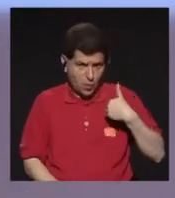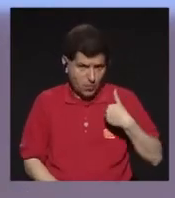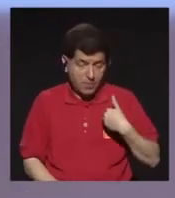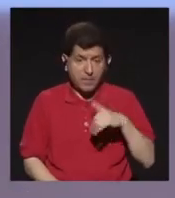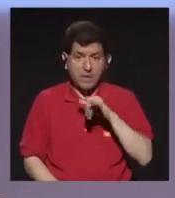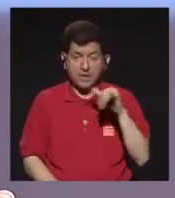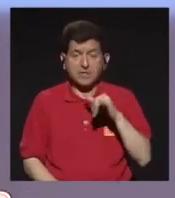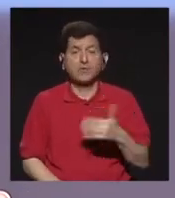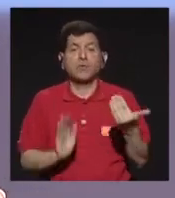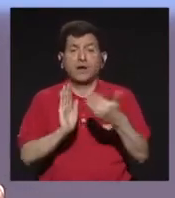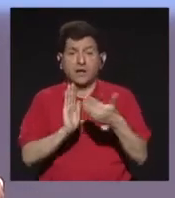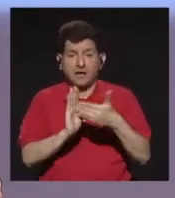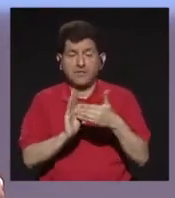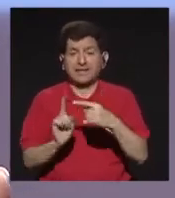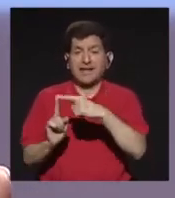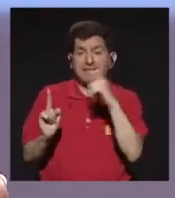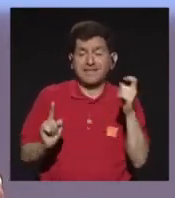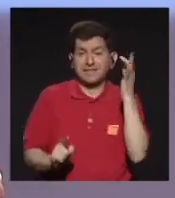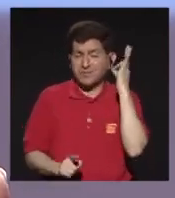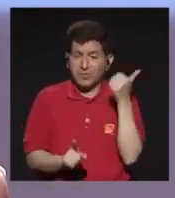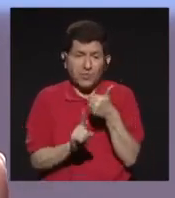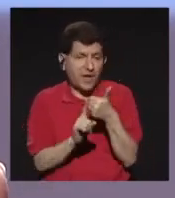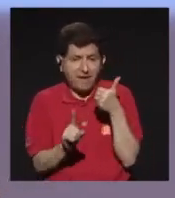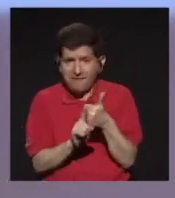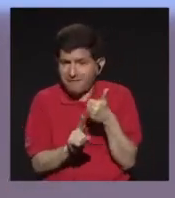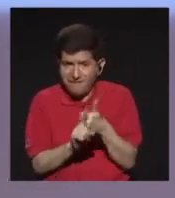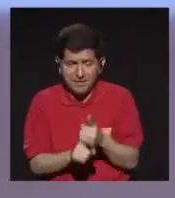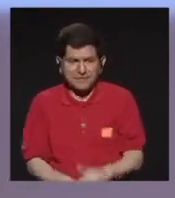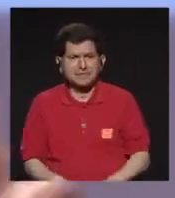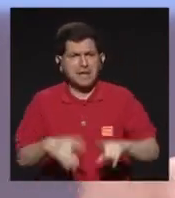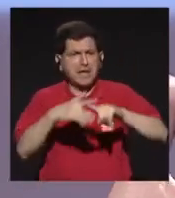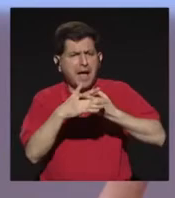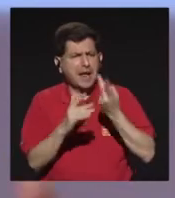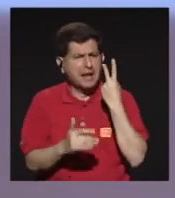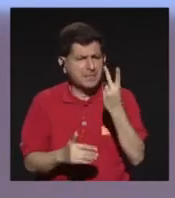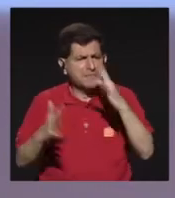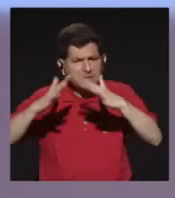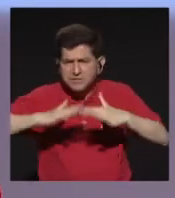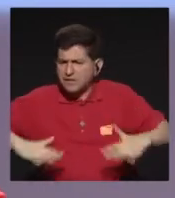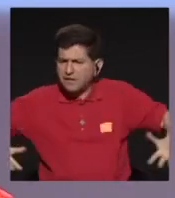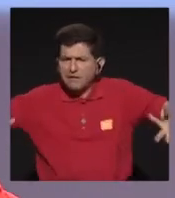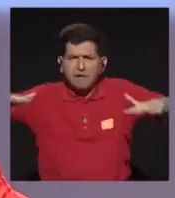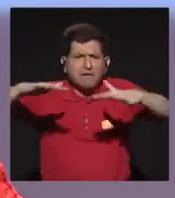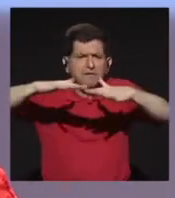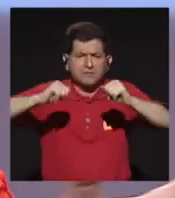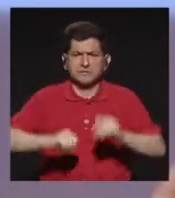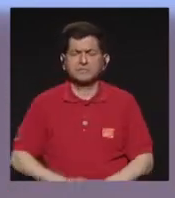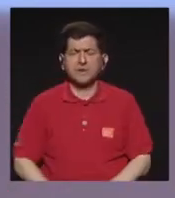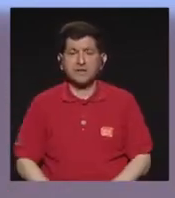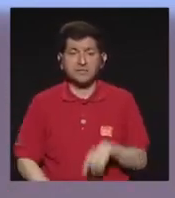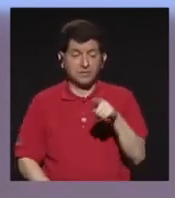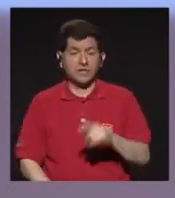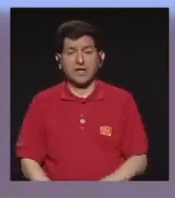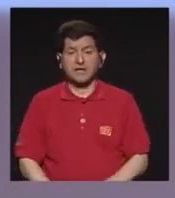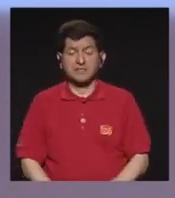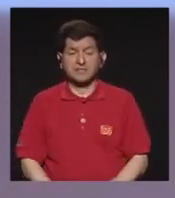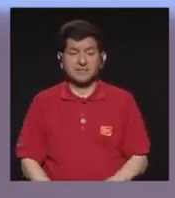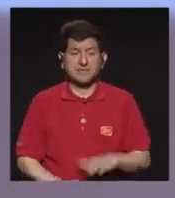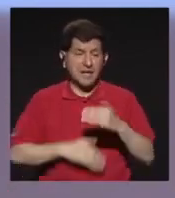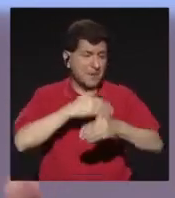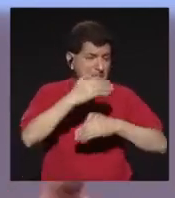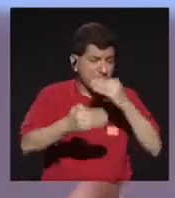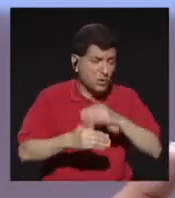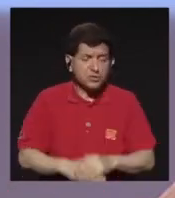vivimos también por mujeres. Y entonces, cuando empezamos a ver el escenario y el juego de piernas y